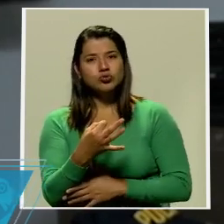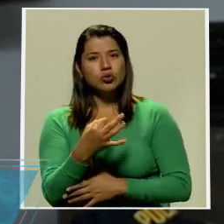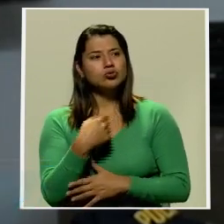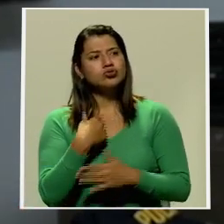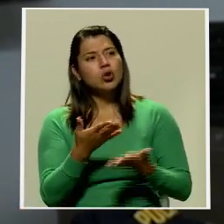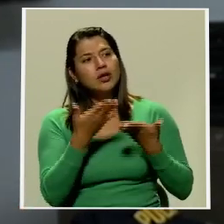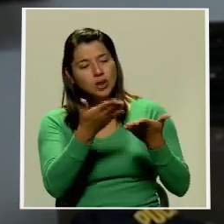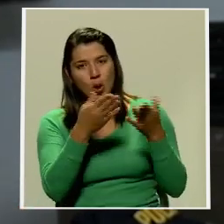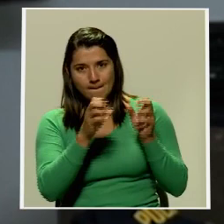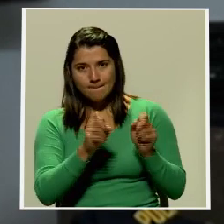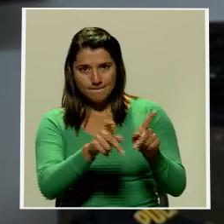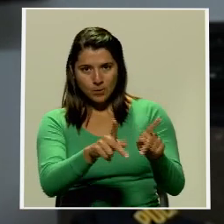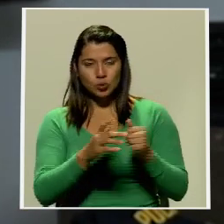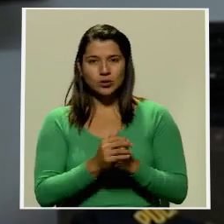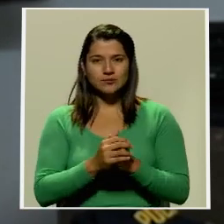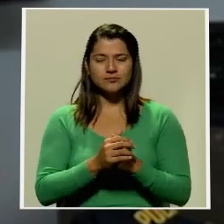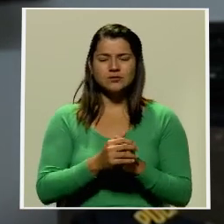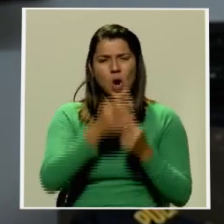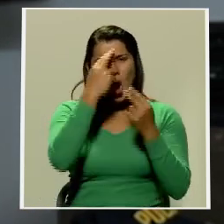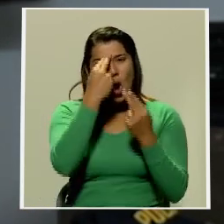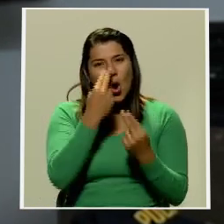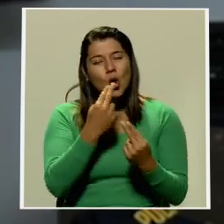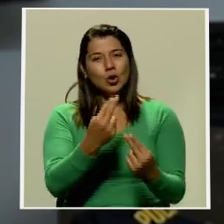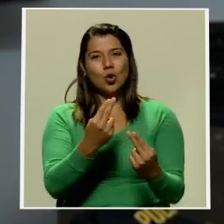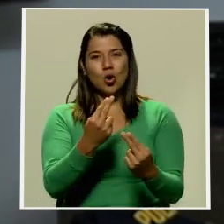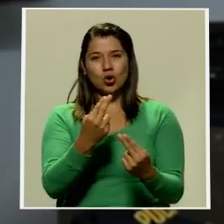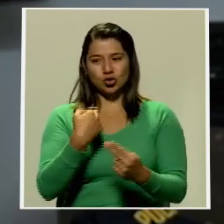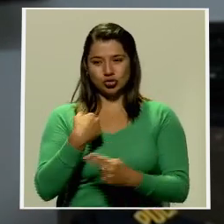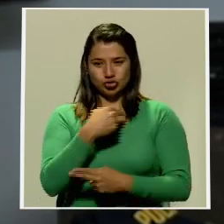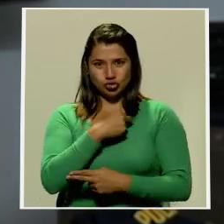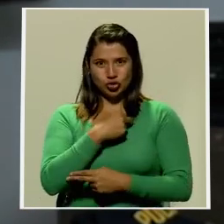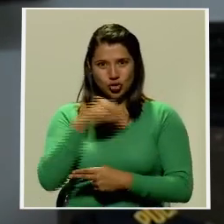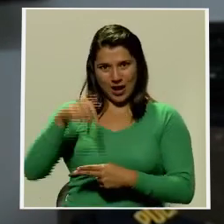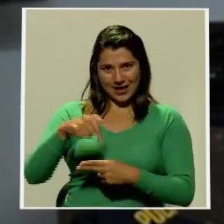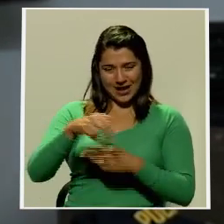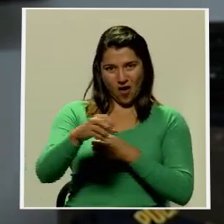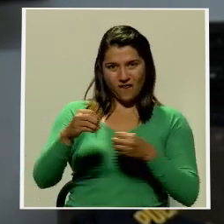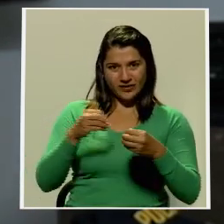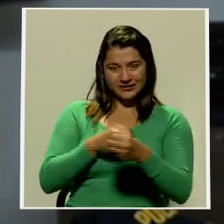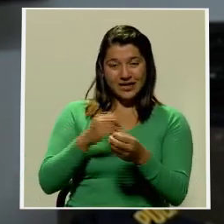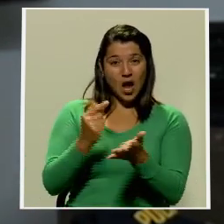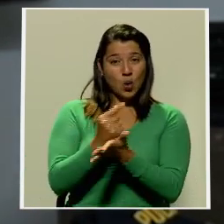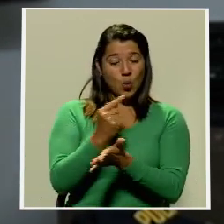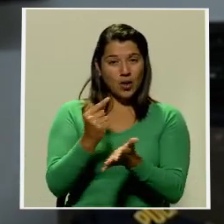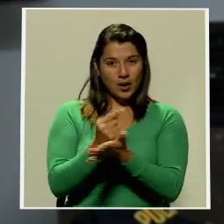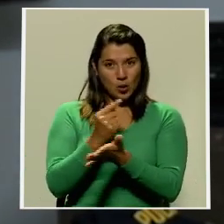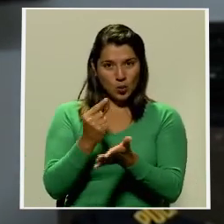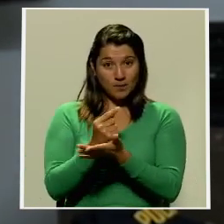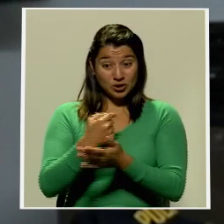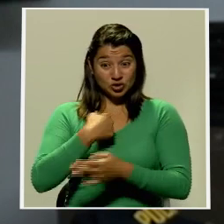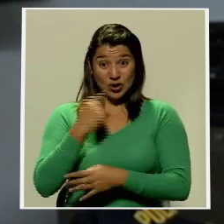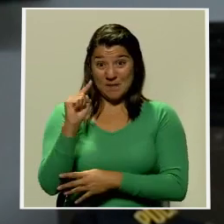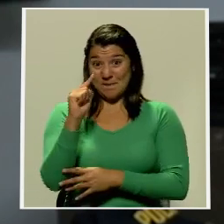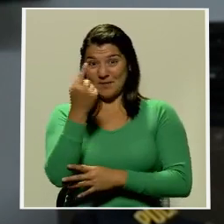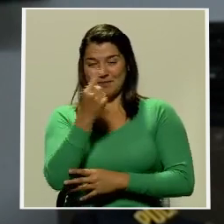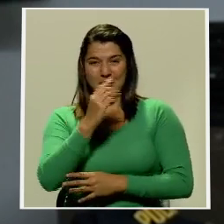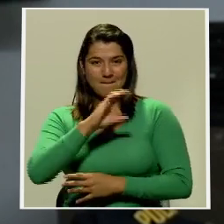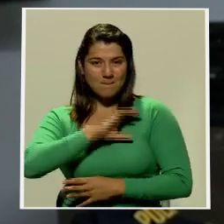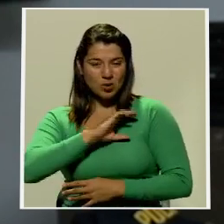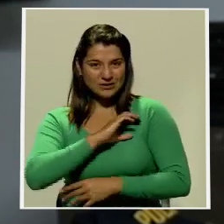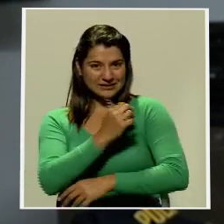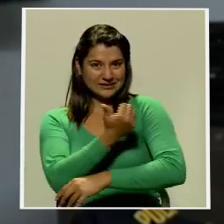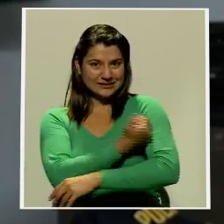un gran honor, como delegación de aquí de Guadalupe, ser el primero de